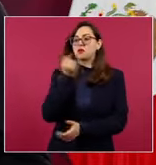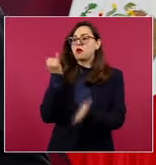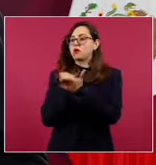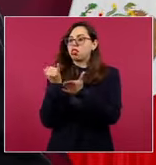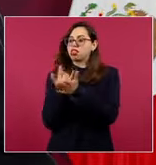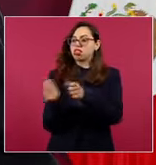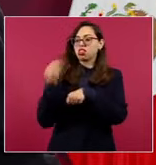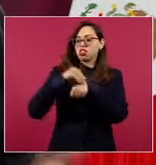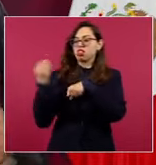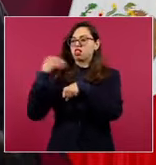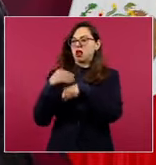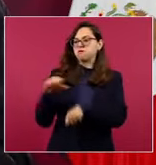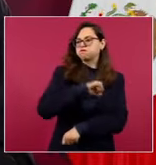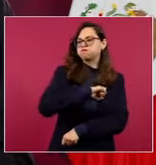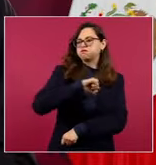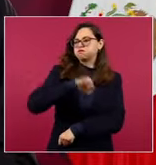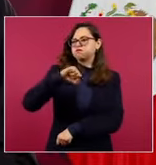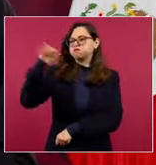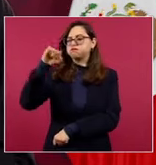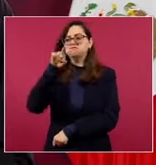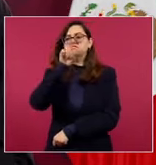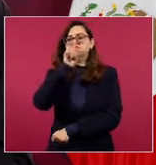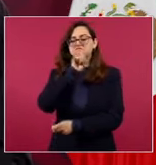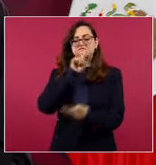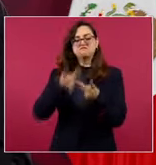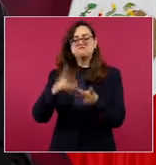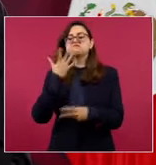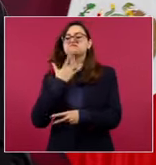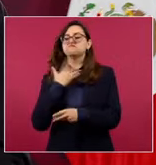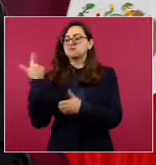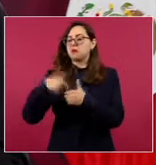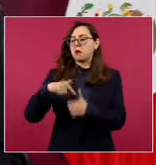ni tenemos que endeudar al país.